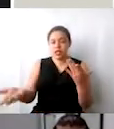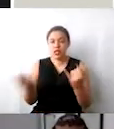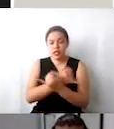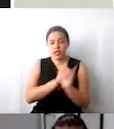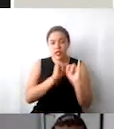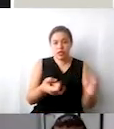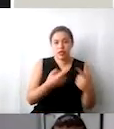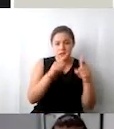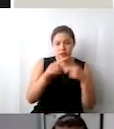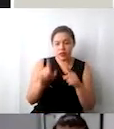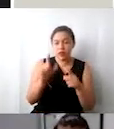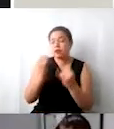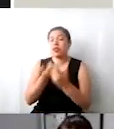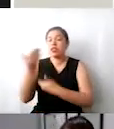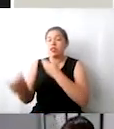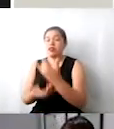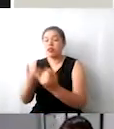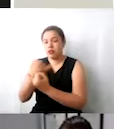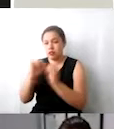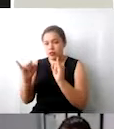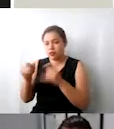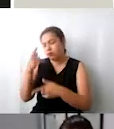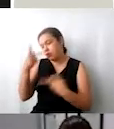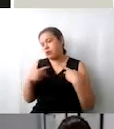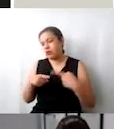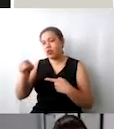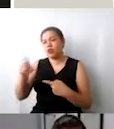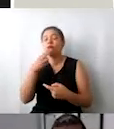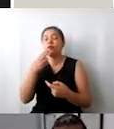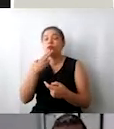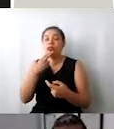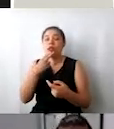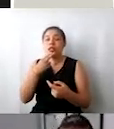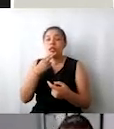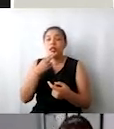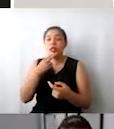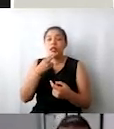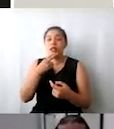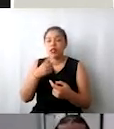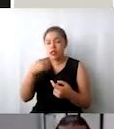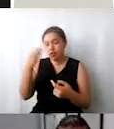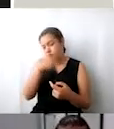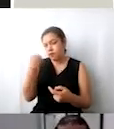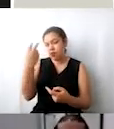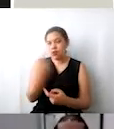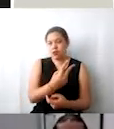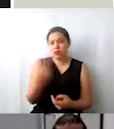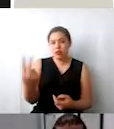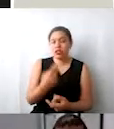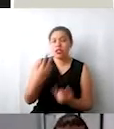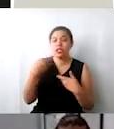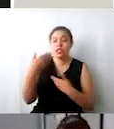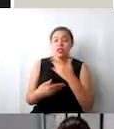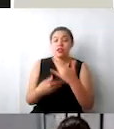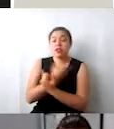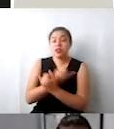diverso y un servicio independiente de disposición de personal, aquí vean hay que ver que a los dos les dice servicio independiente.